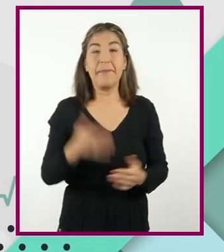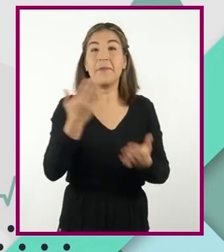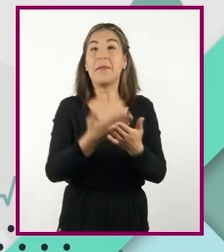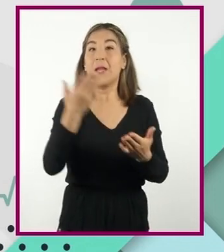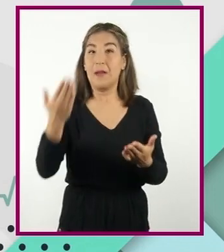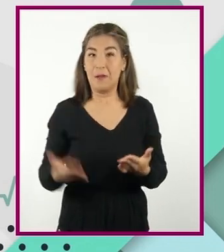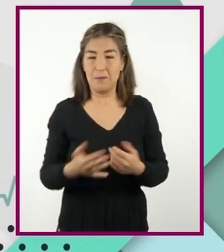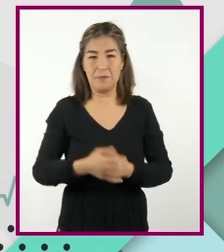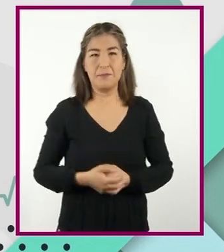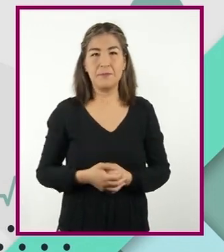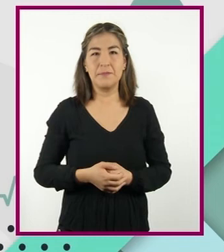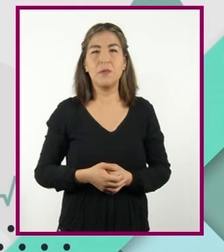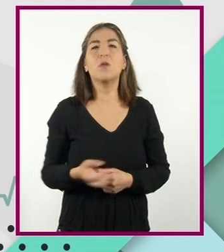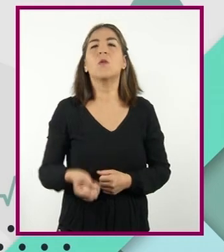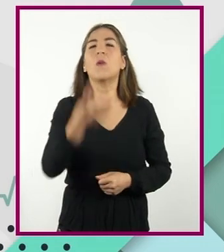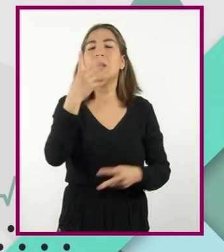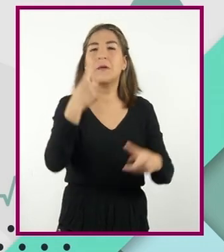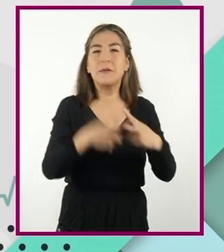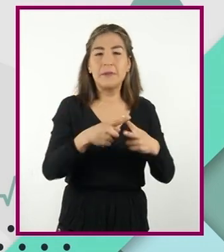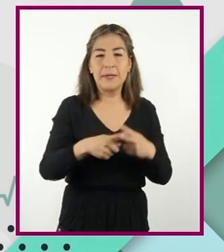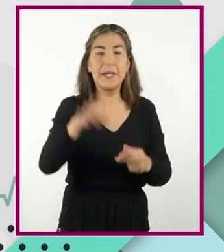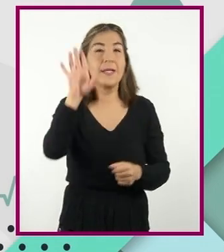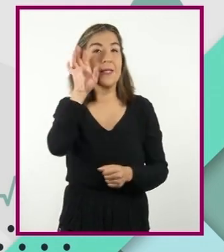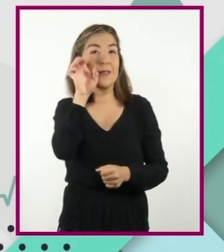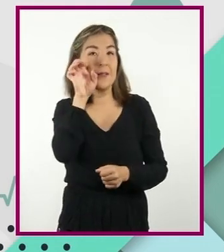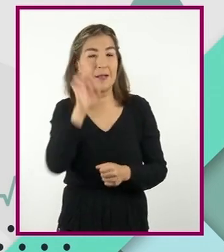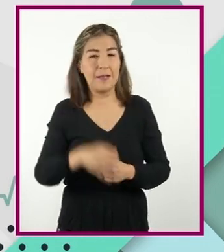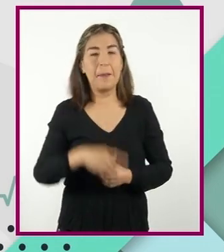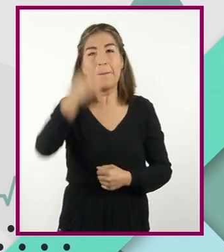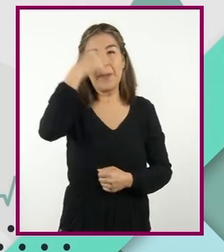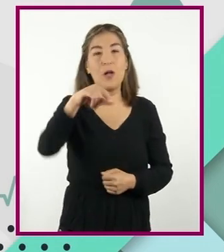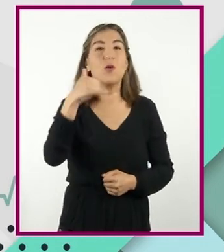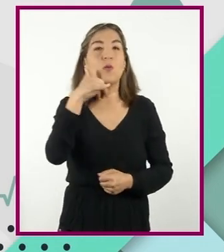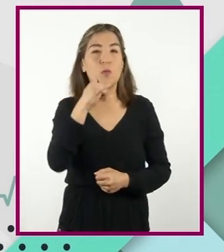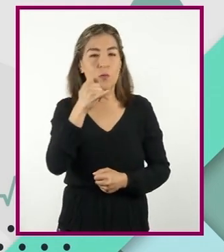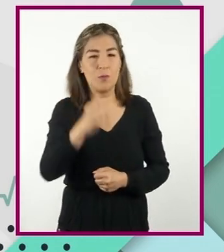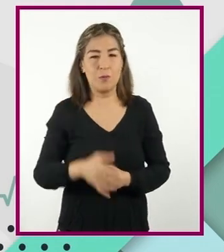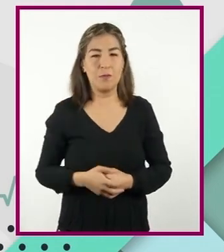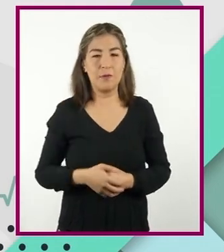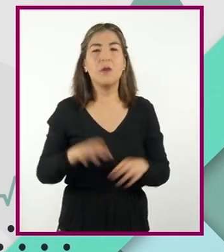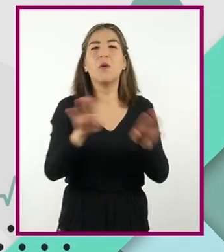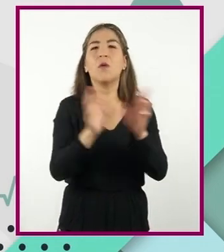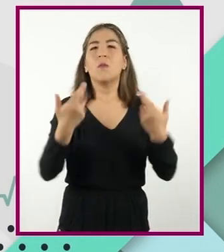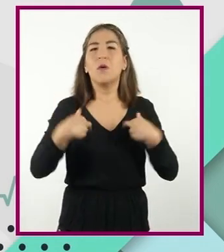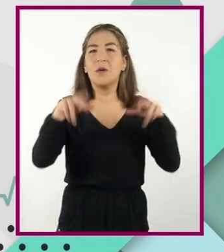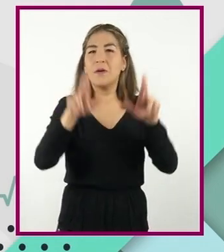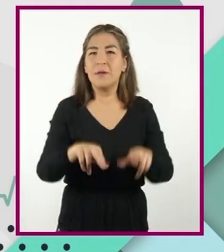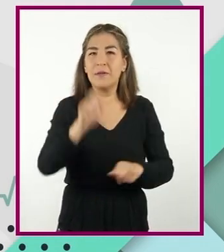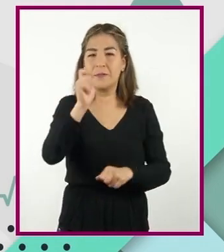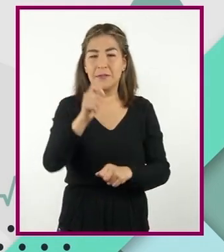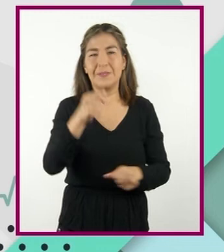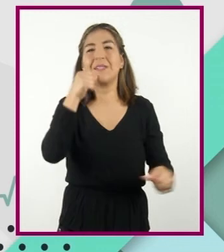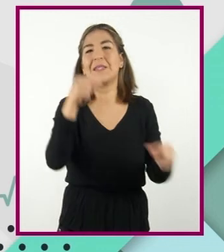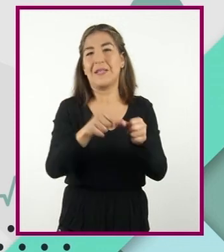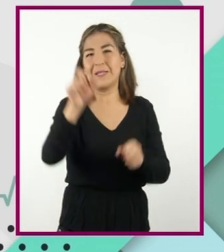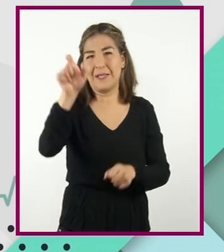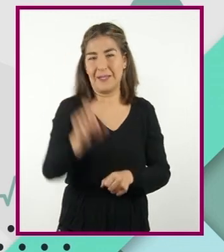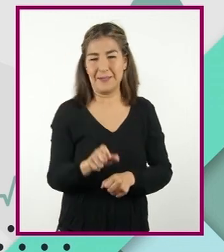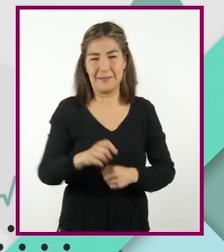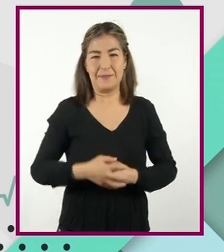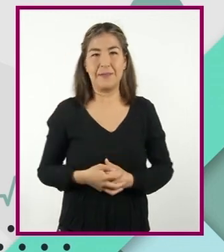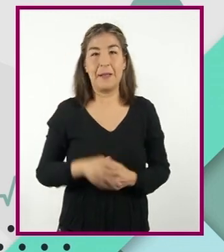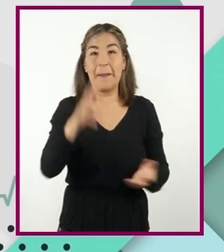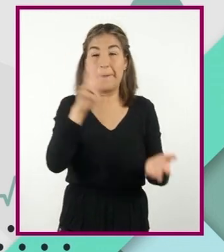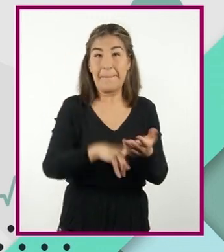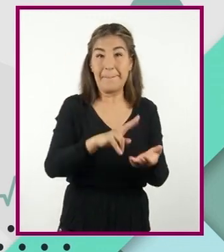Ahora calcularemos los kilogramos de naranja para jugo que están representados con la letra X. El valor